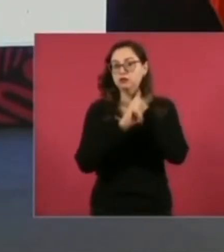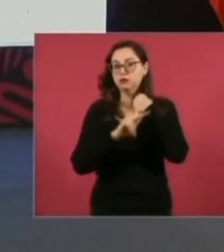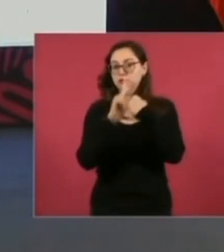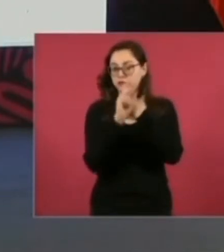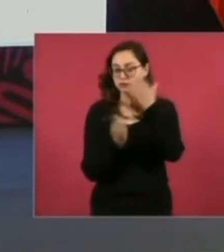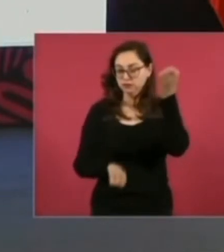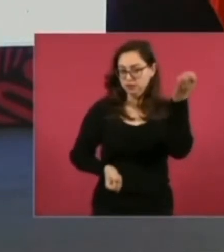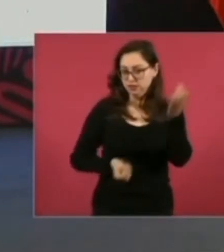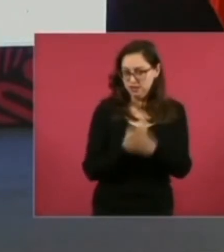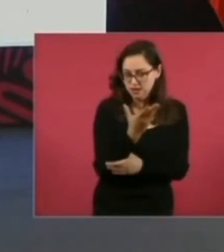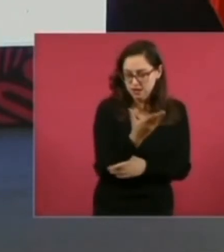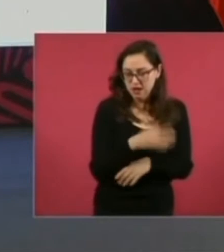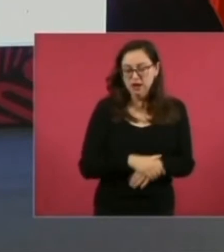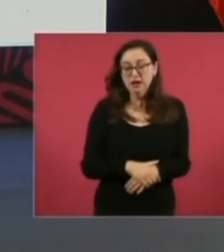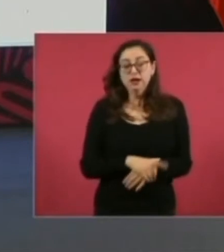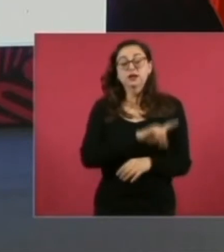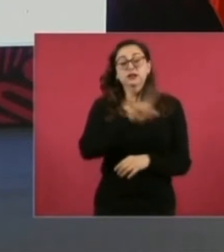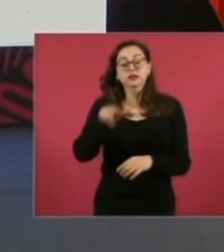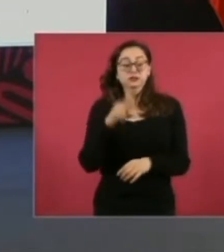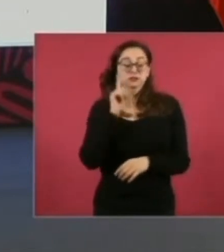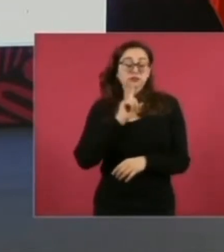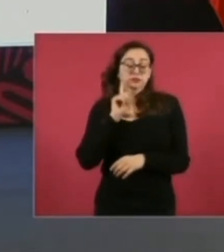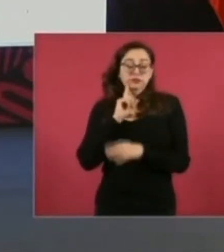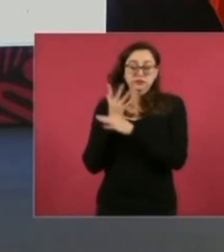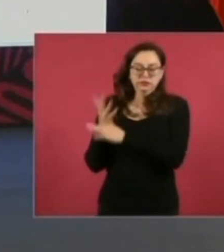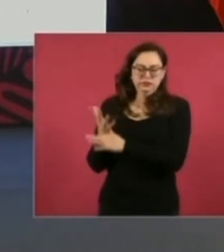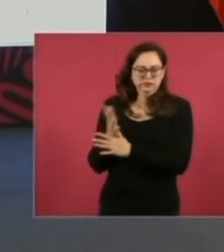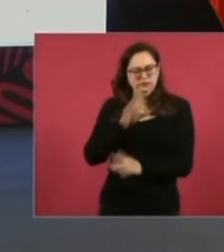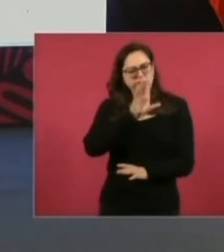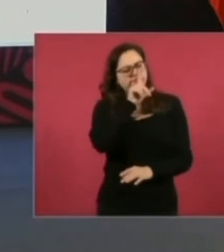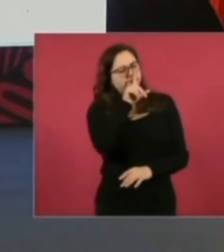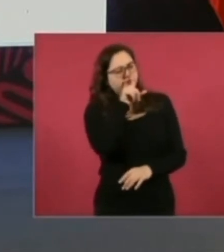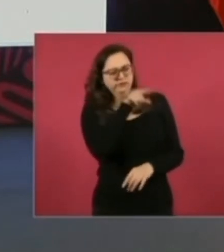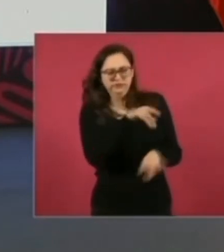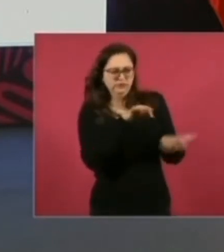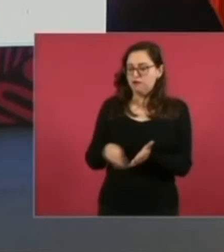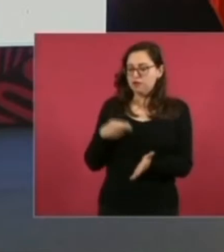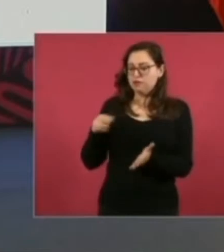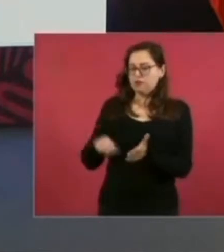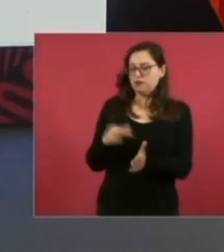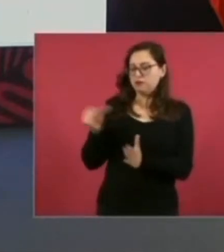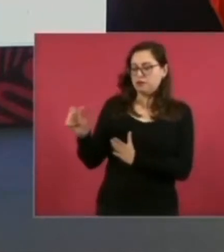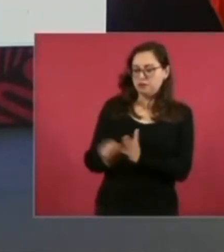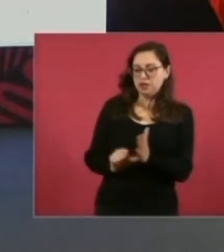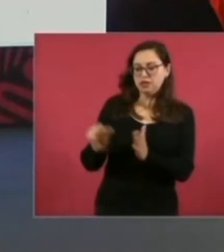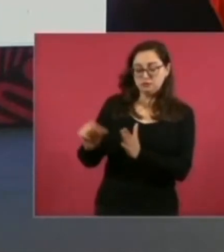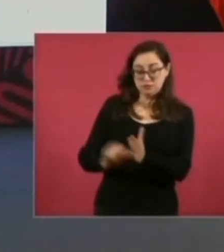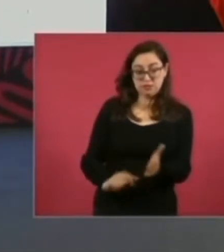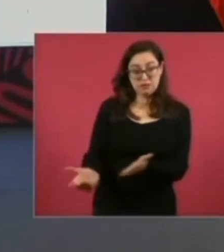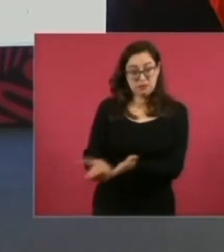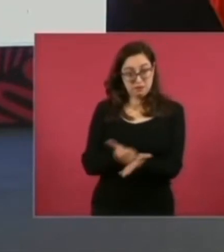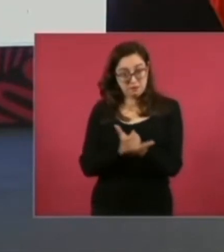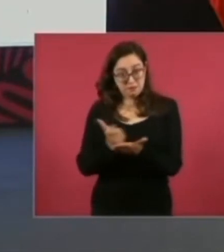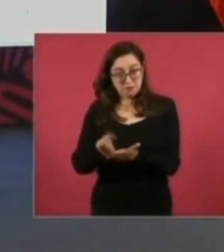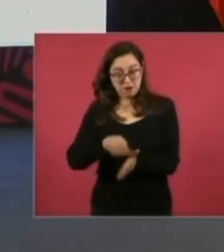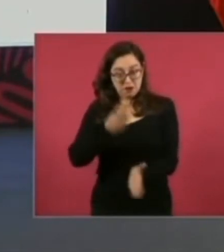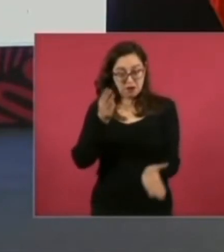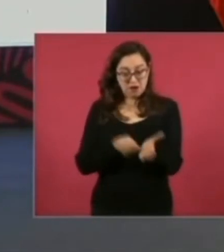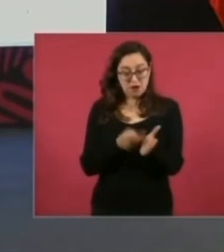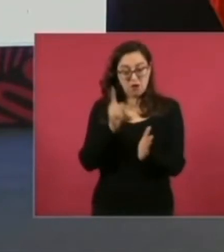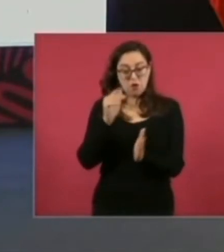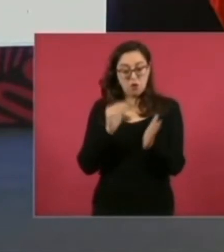puerta hacia la absolución. Dijo, no es suficiente, que se vaya a su casa tan tranquilo, no pasa nada.